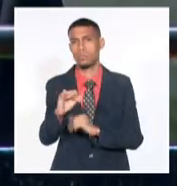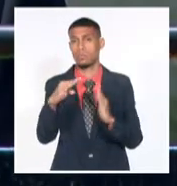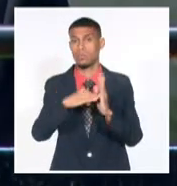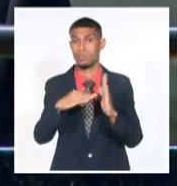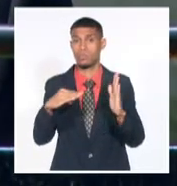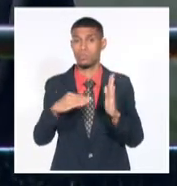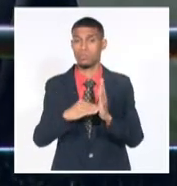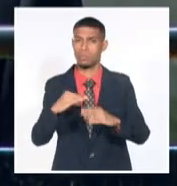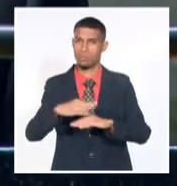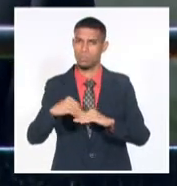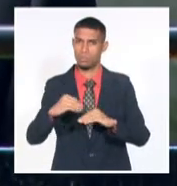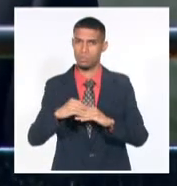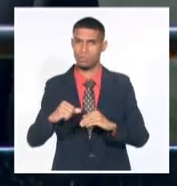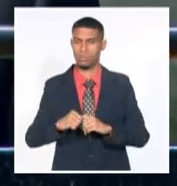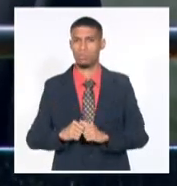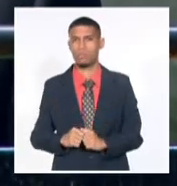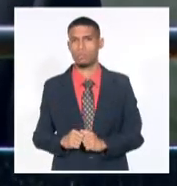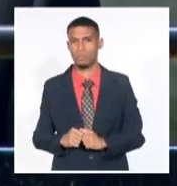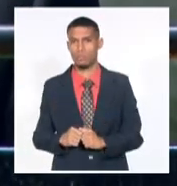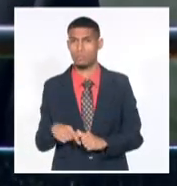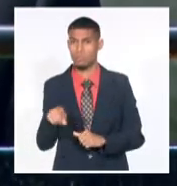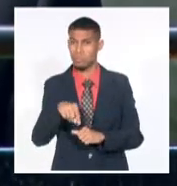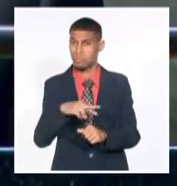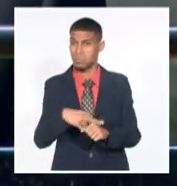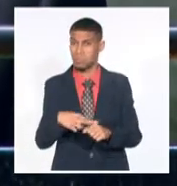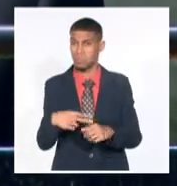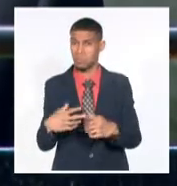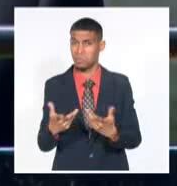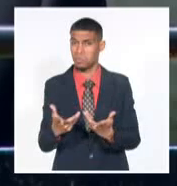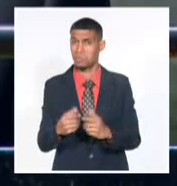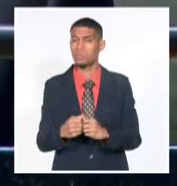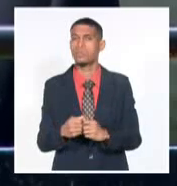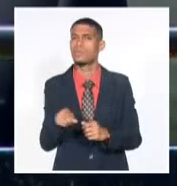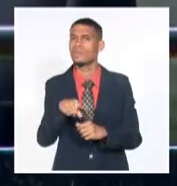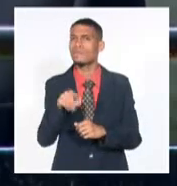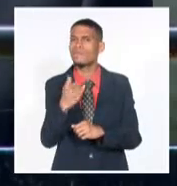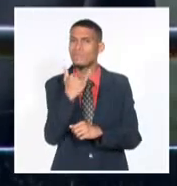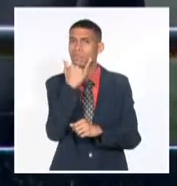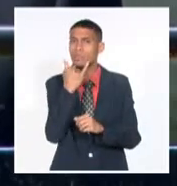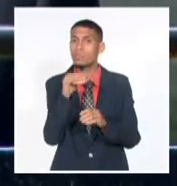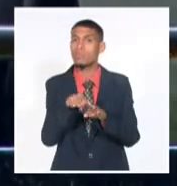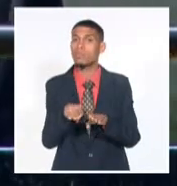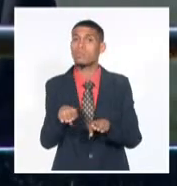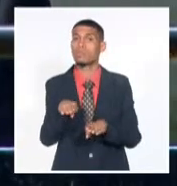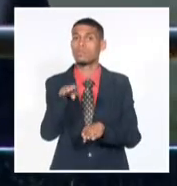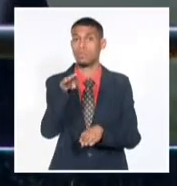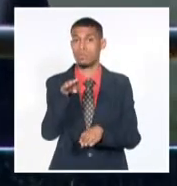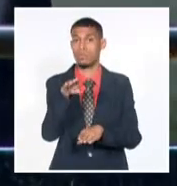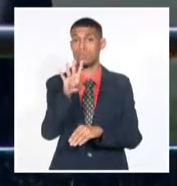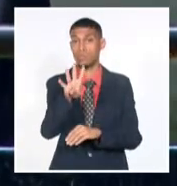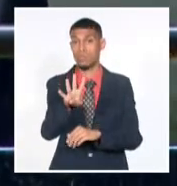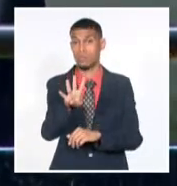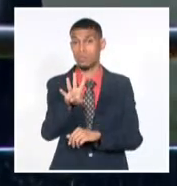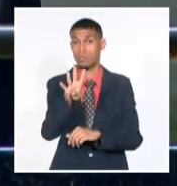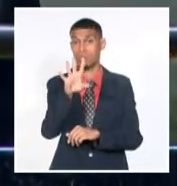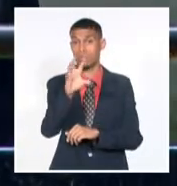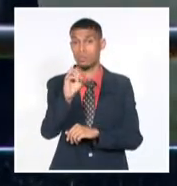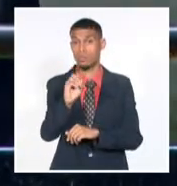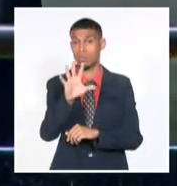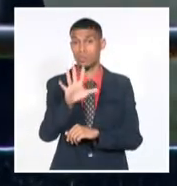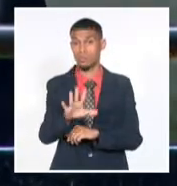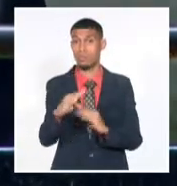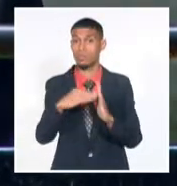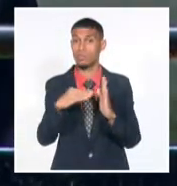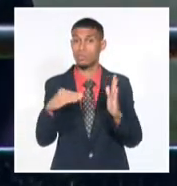de dólares. Esto representa un daño superior a los 405 millones de